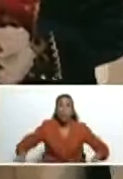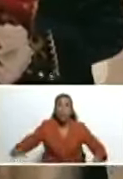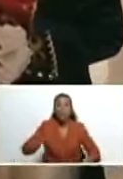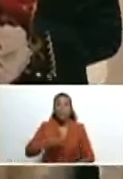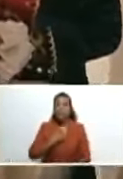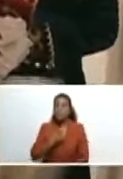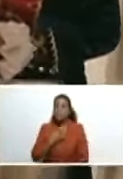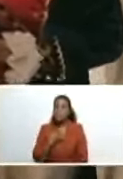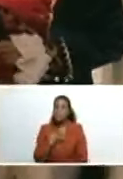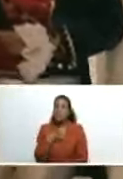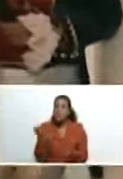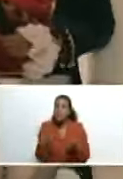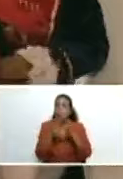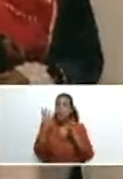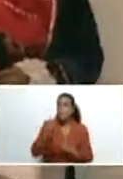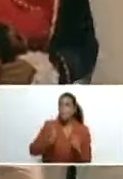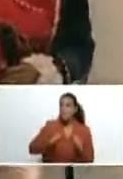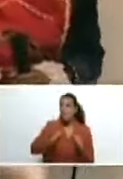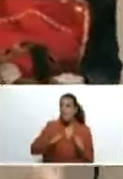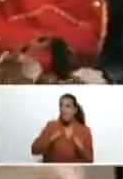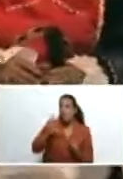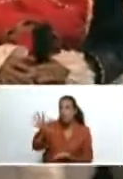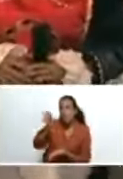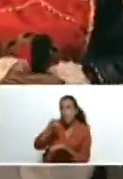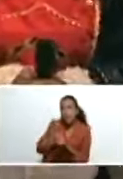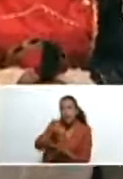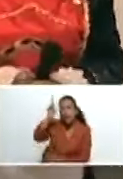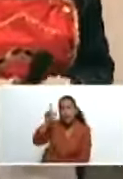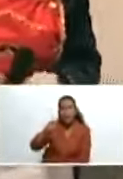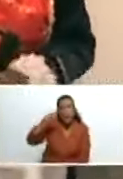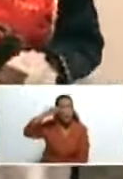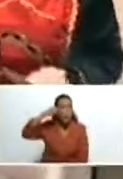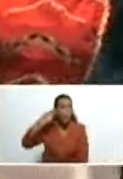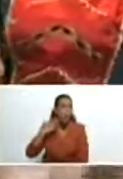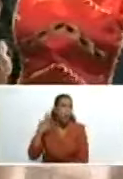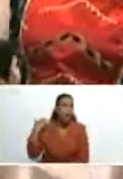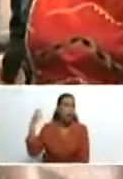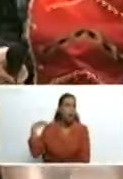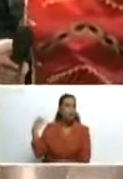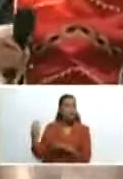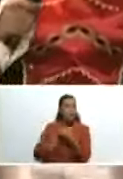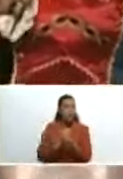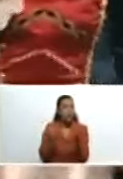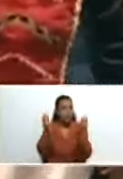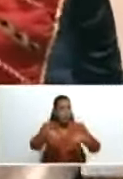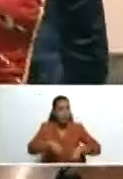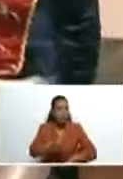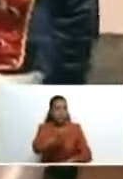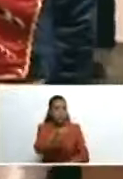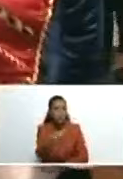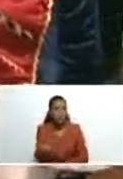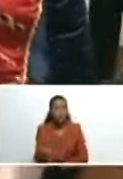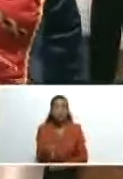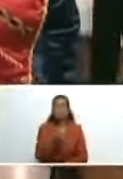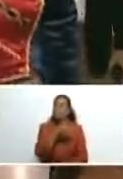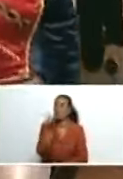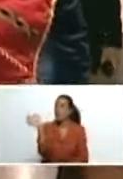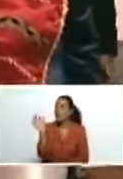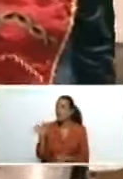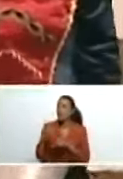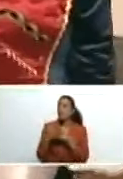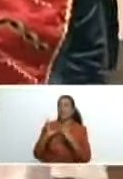espíritu, su fuerza, su ejemplo, su recuerdo, su verdad. ¿Qué te parece? Excelente